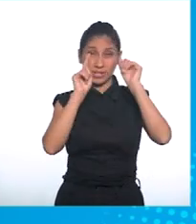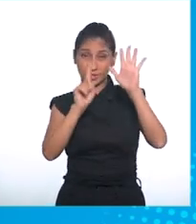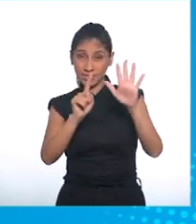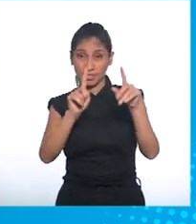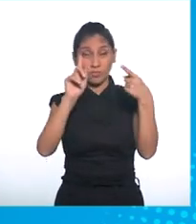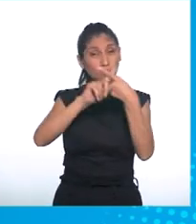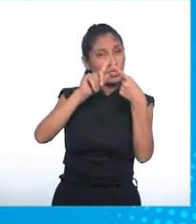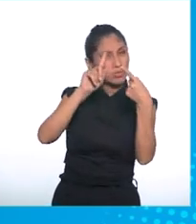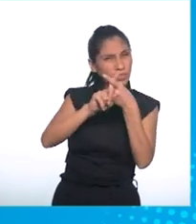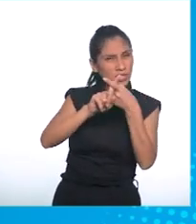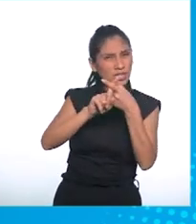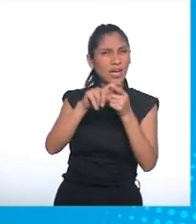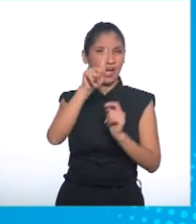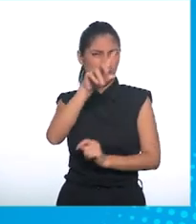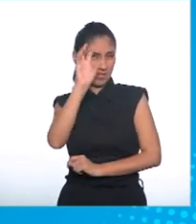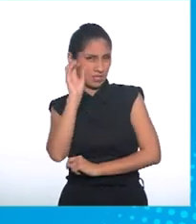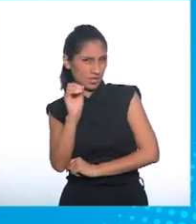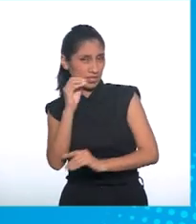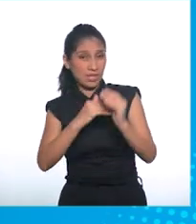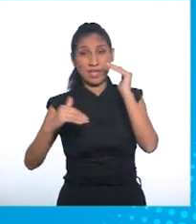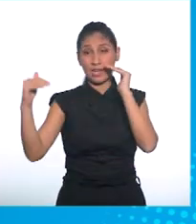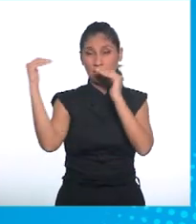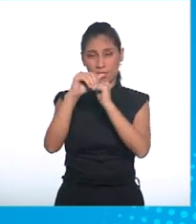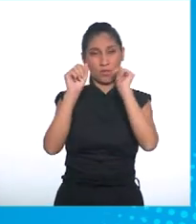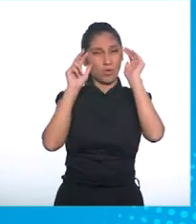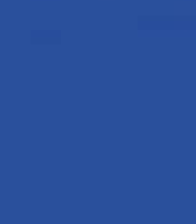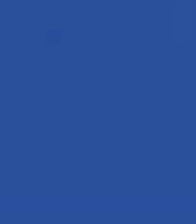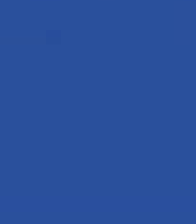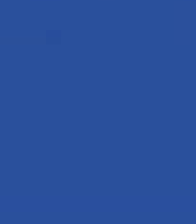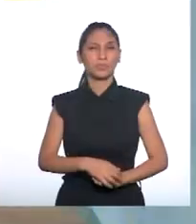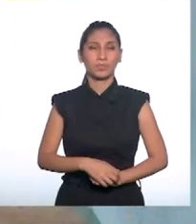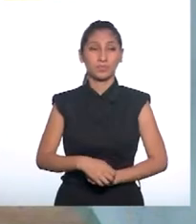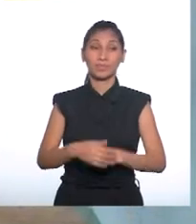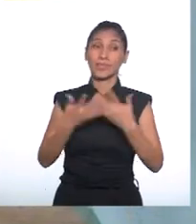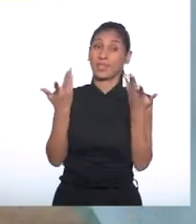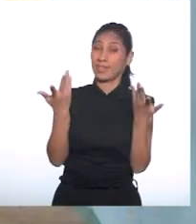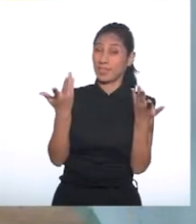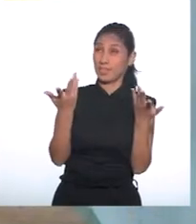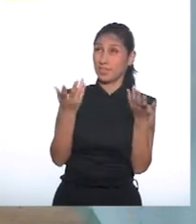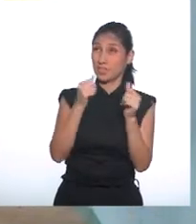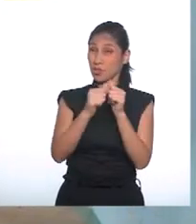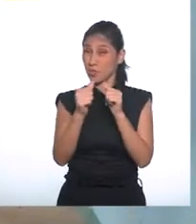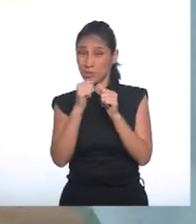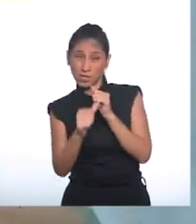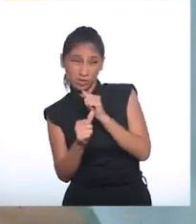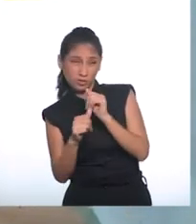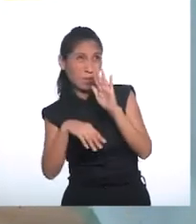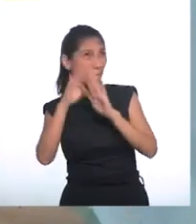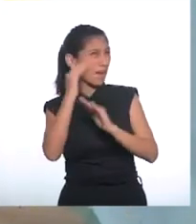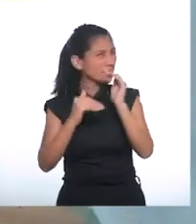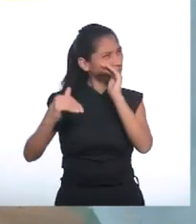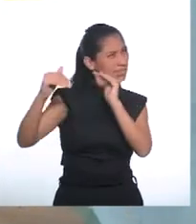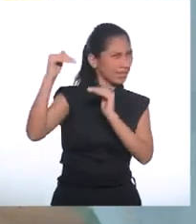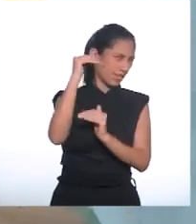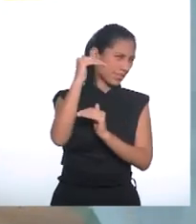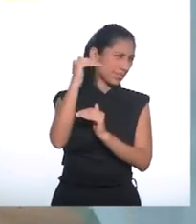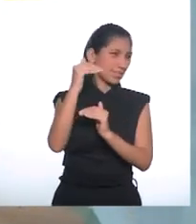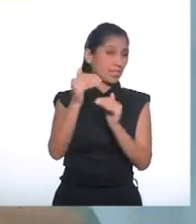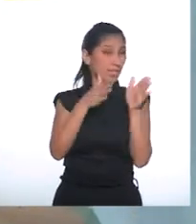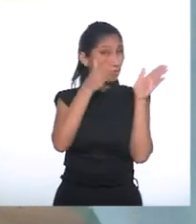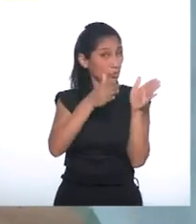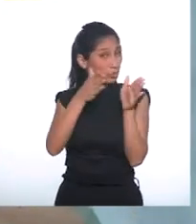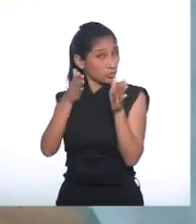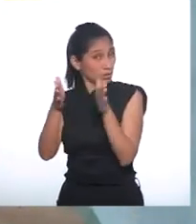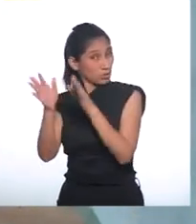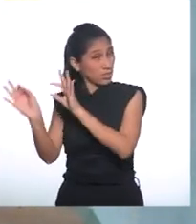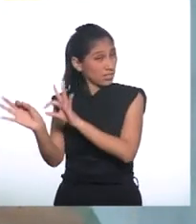multiplica la potencia de 10 elevado a 8. A números más grandes, el proceso